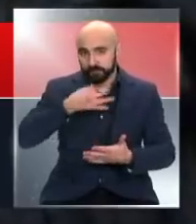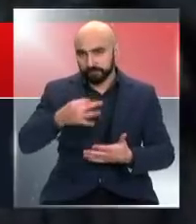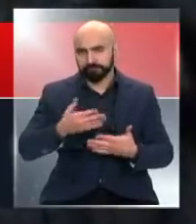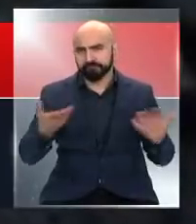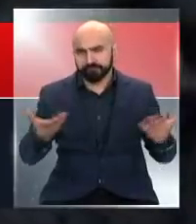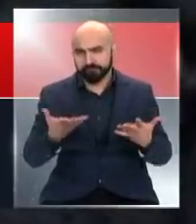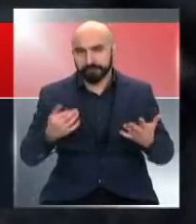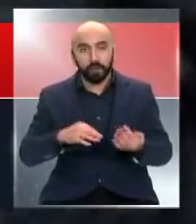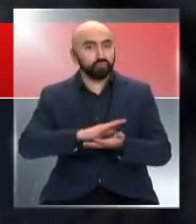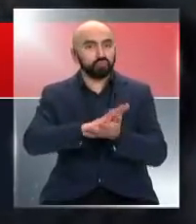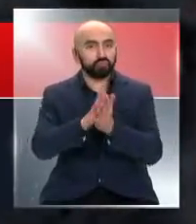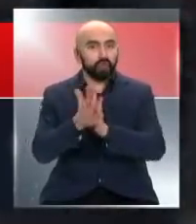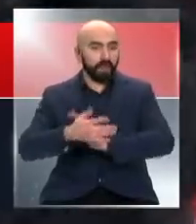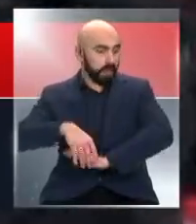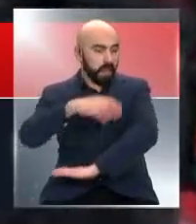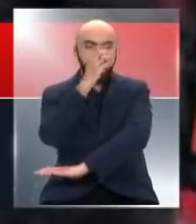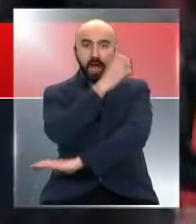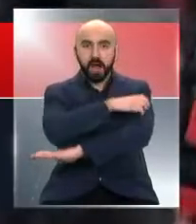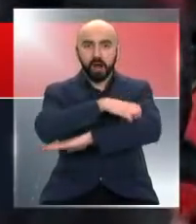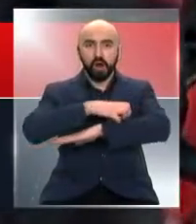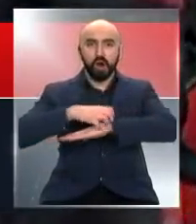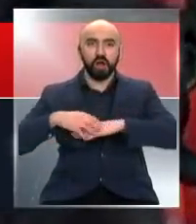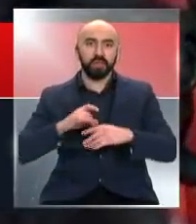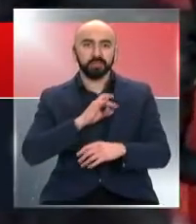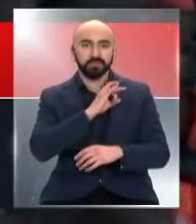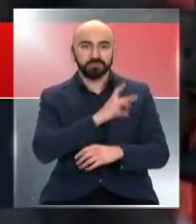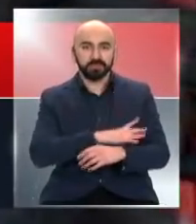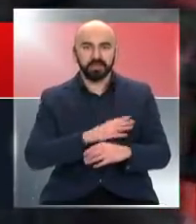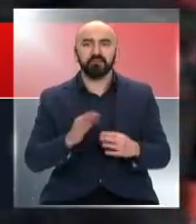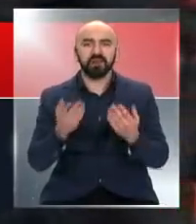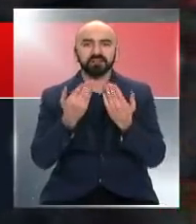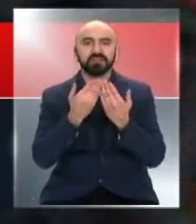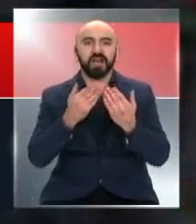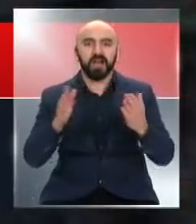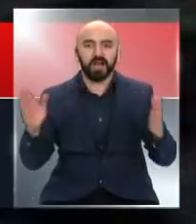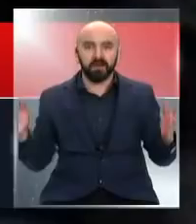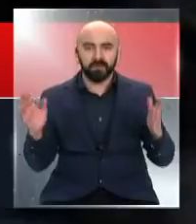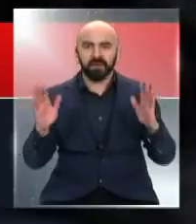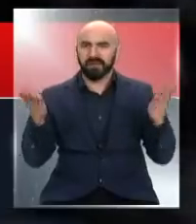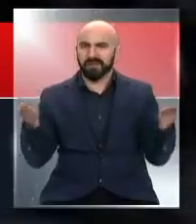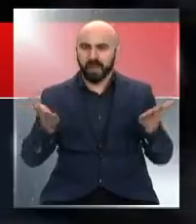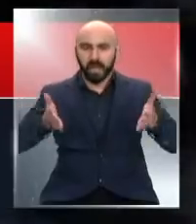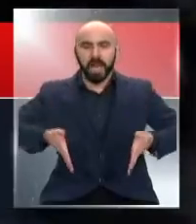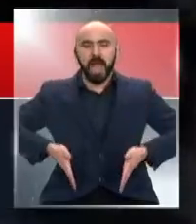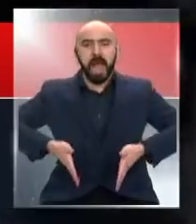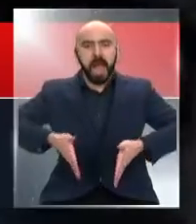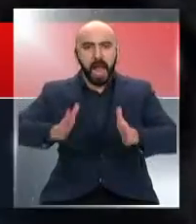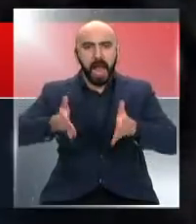en todas las regiones de Chile se abrirán las grandes alamedas por donde pase